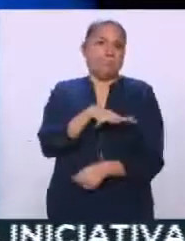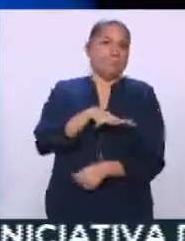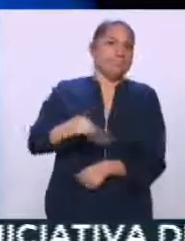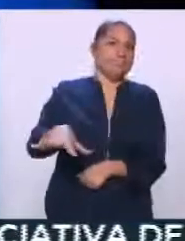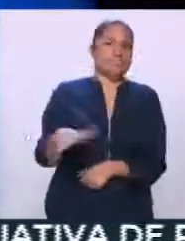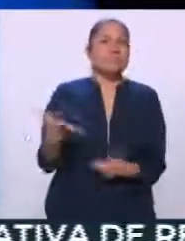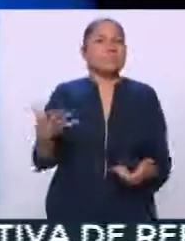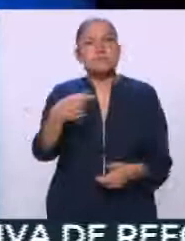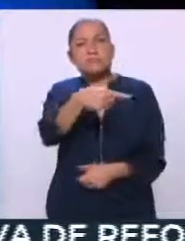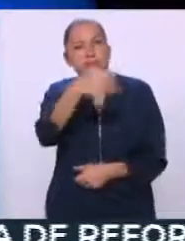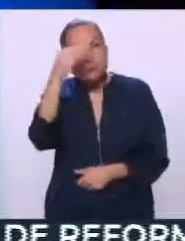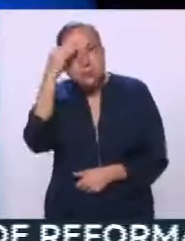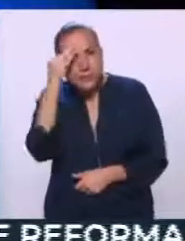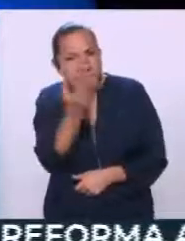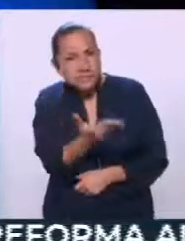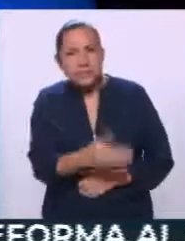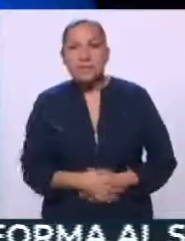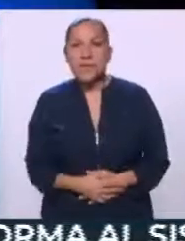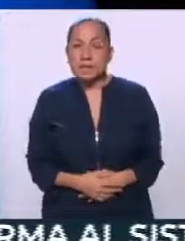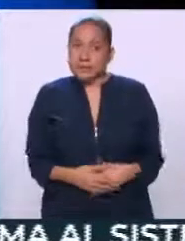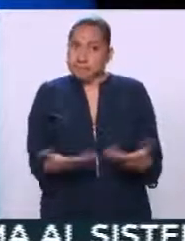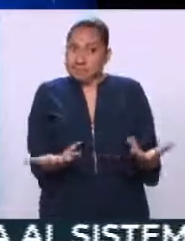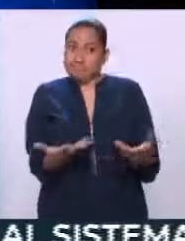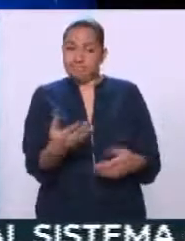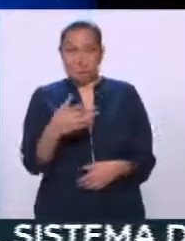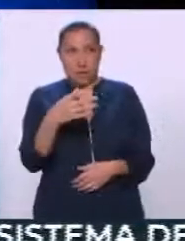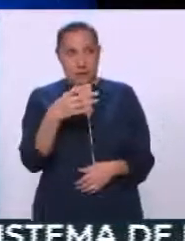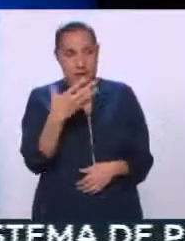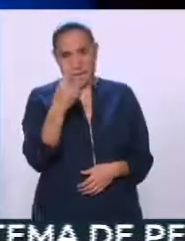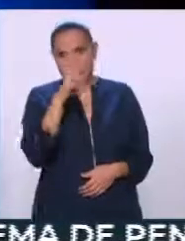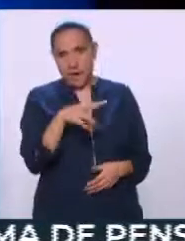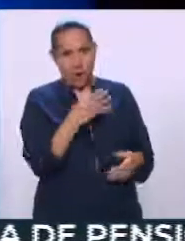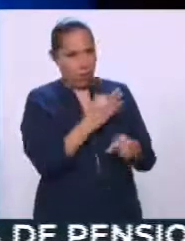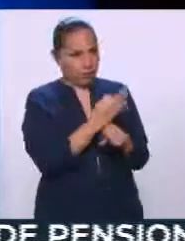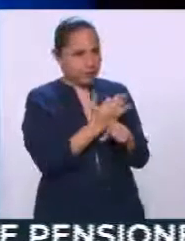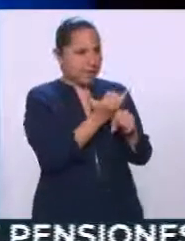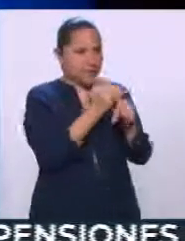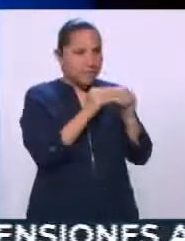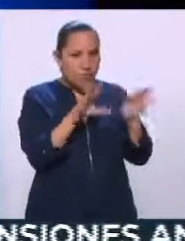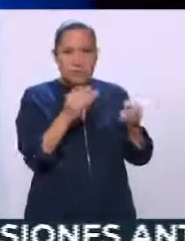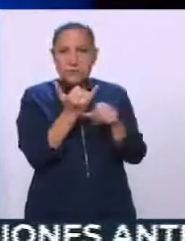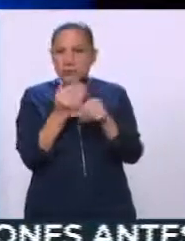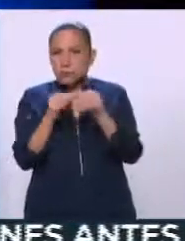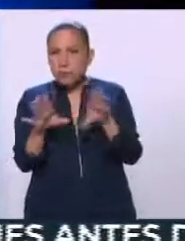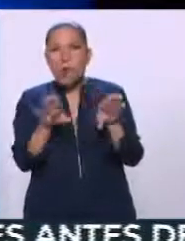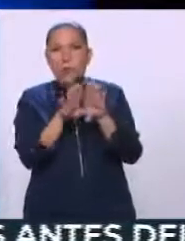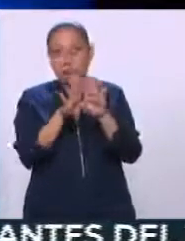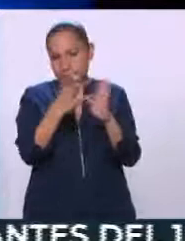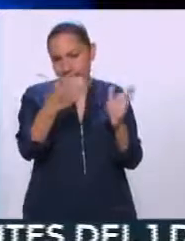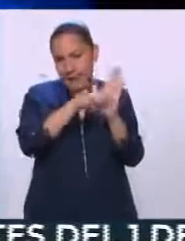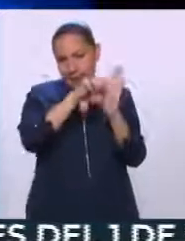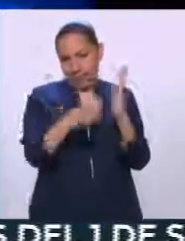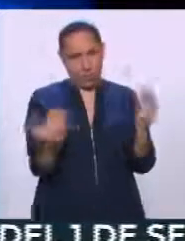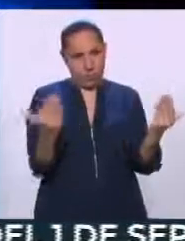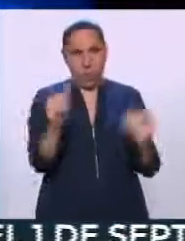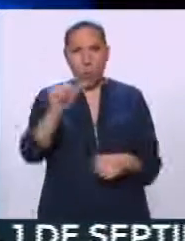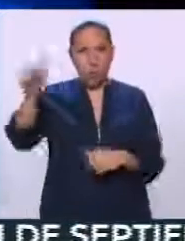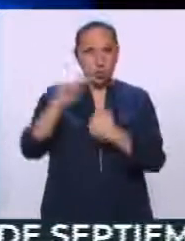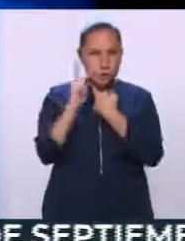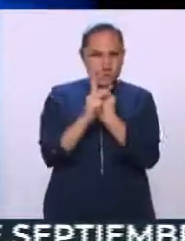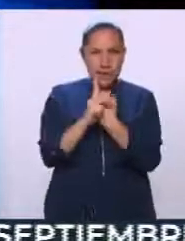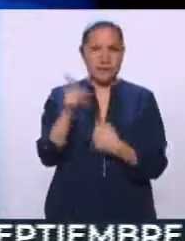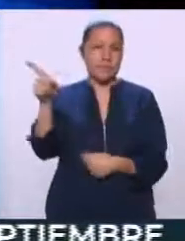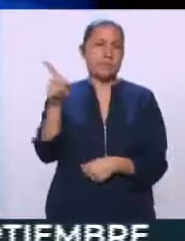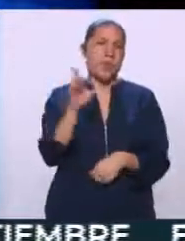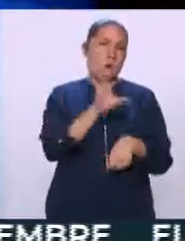tienes elementos para pensar que en cualquier otro país equiparable, porque además tienen condiciones de vida muy similares como Colombia o Perú,